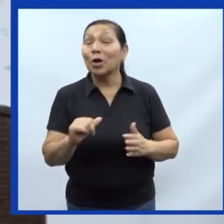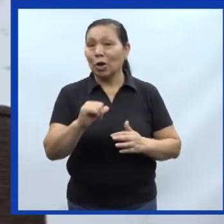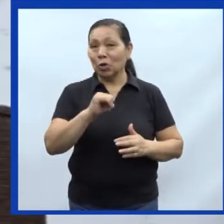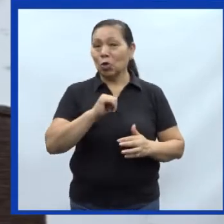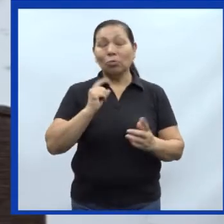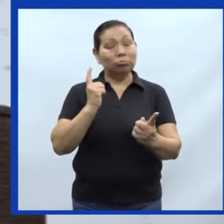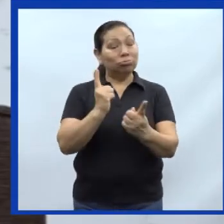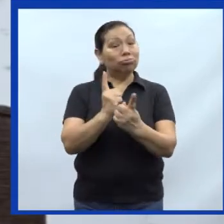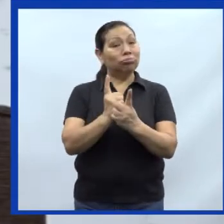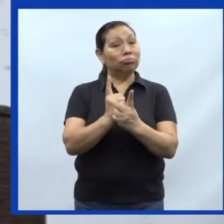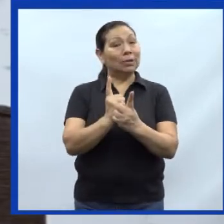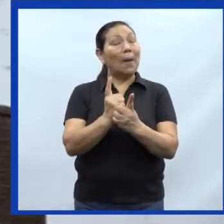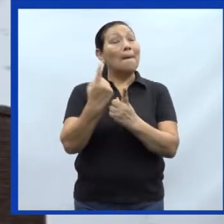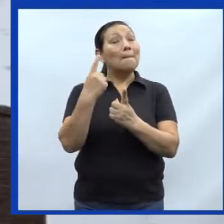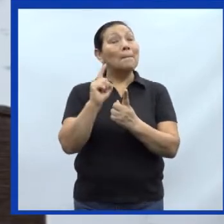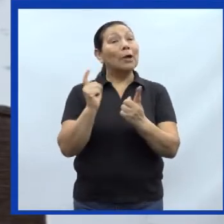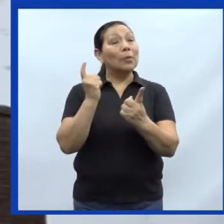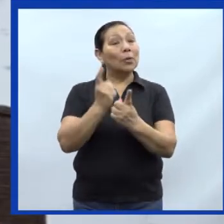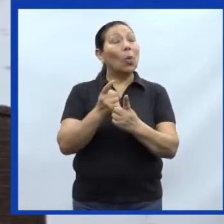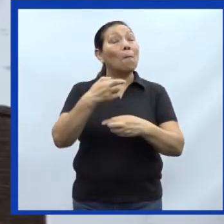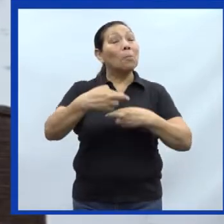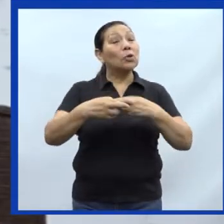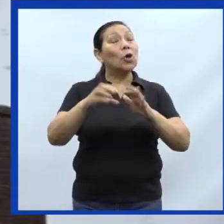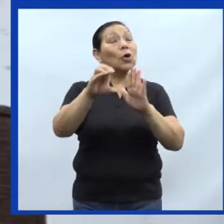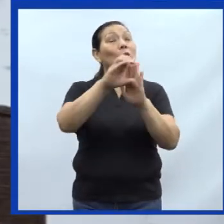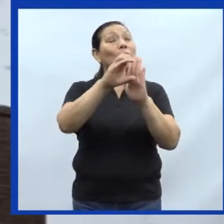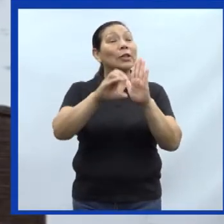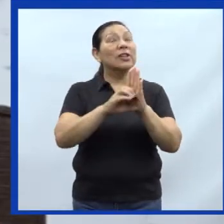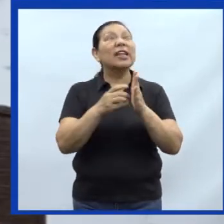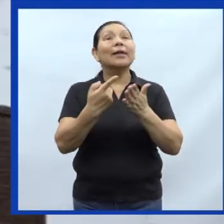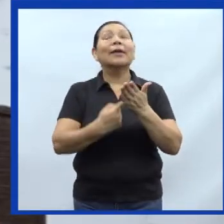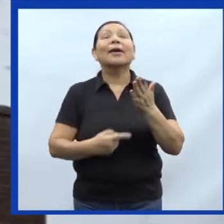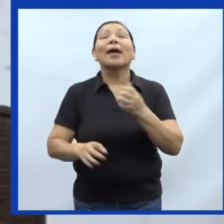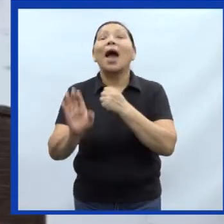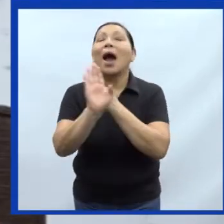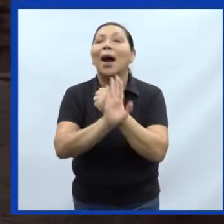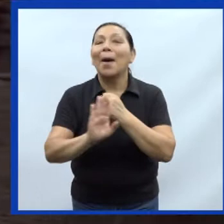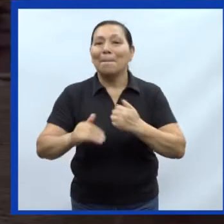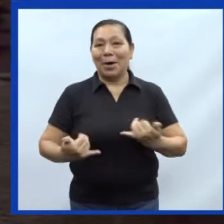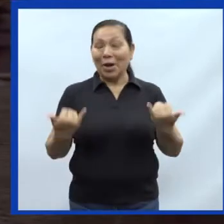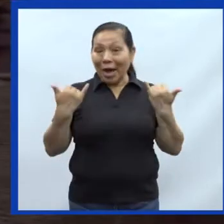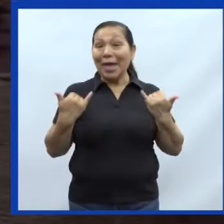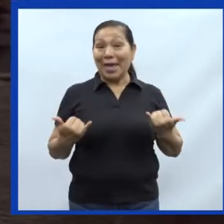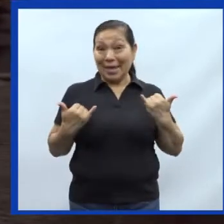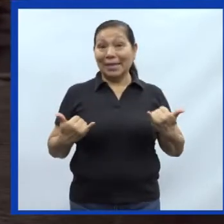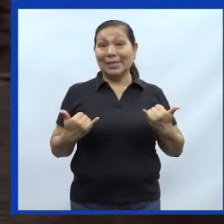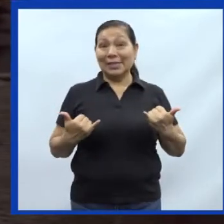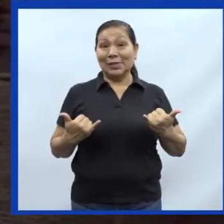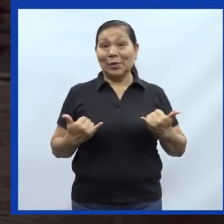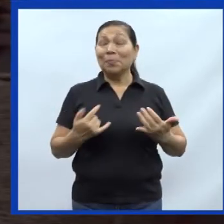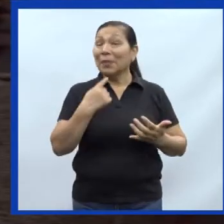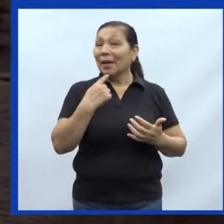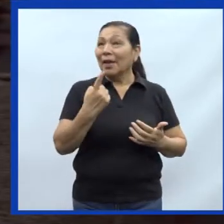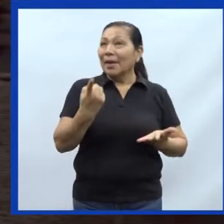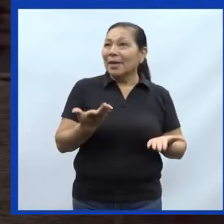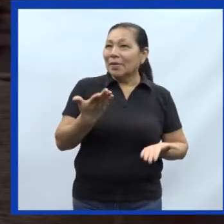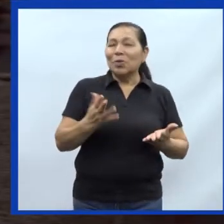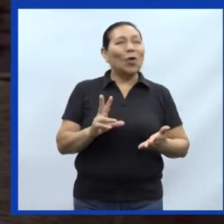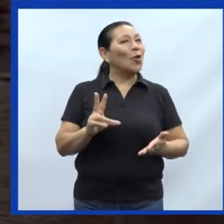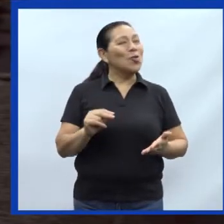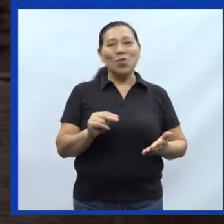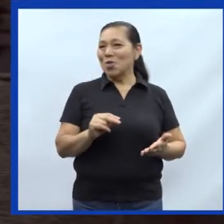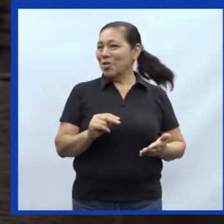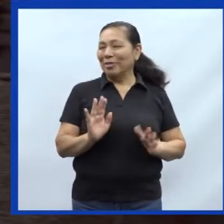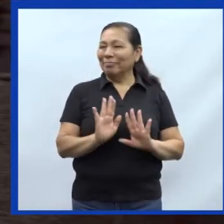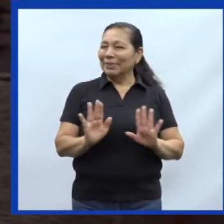voy a encontrarme legitimado para interponer un proceso constitucional de amparo. Ahora, esta legitimación